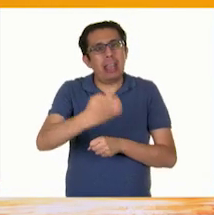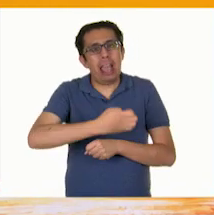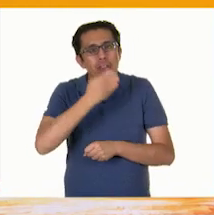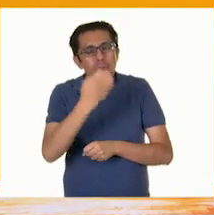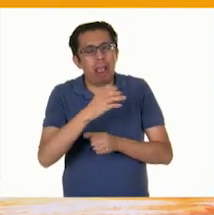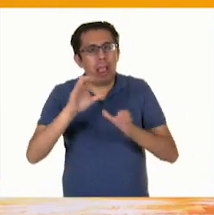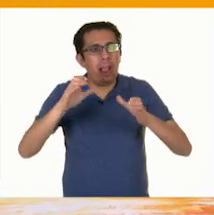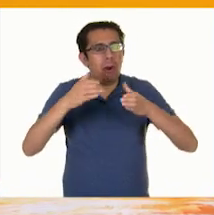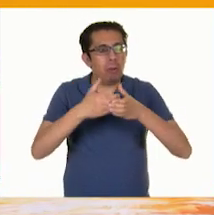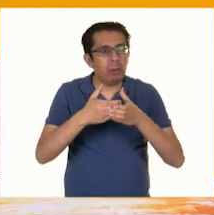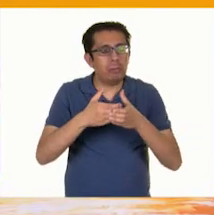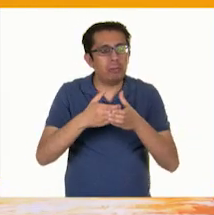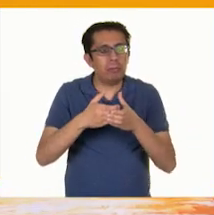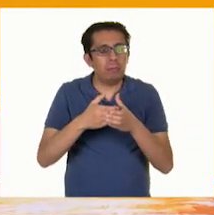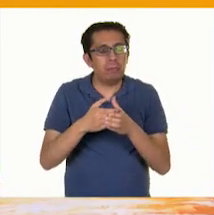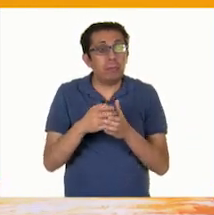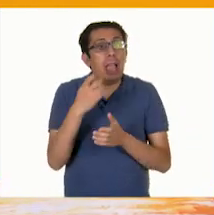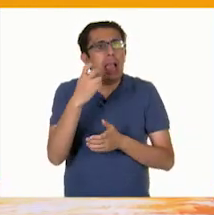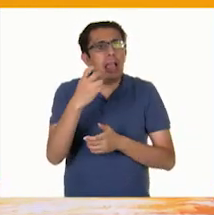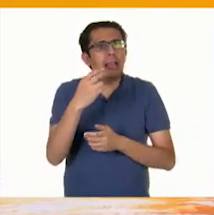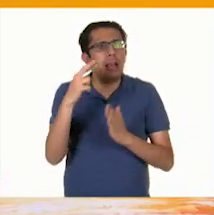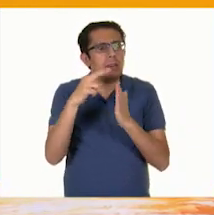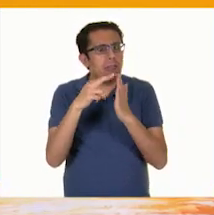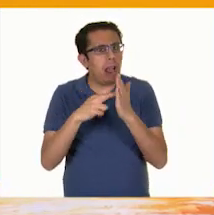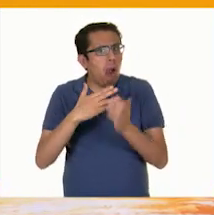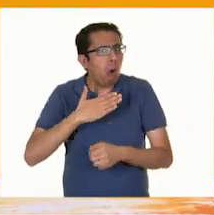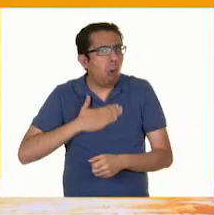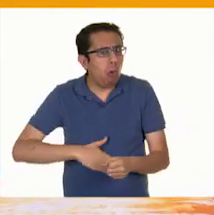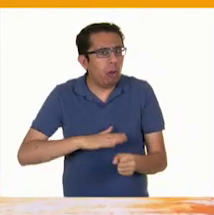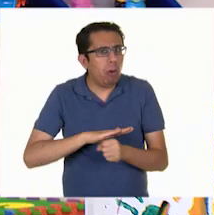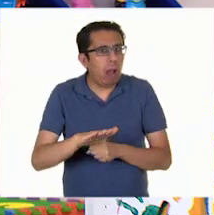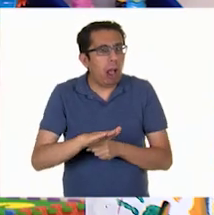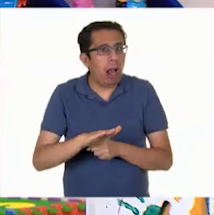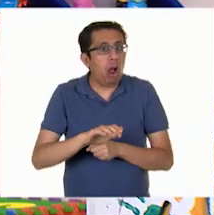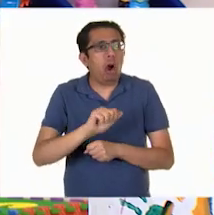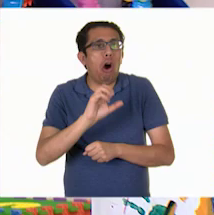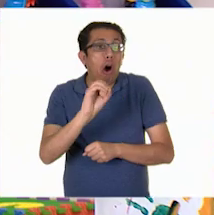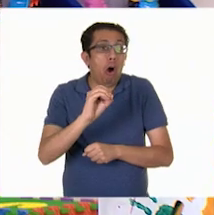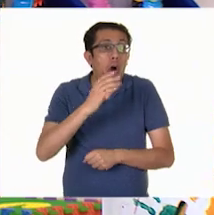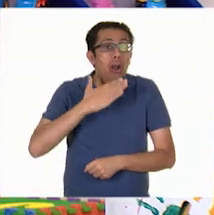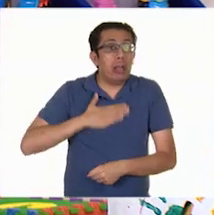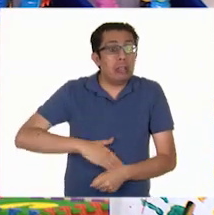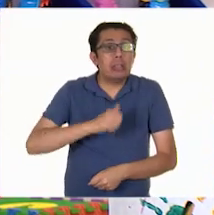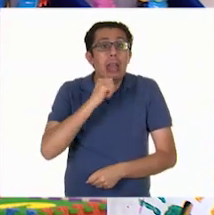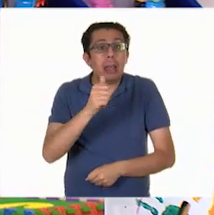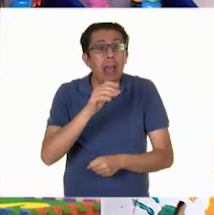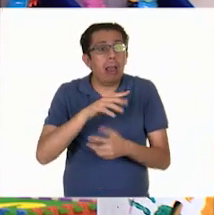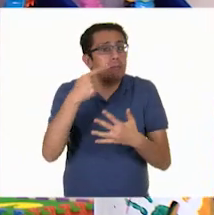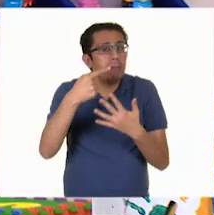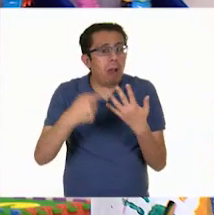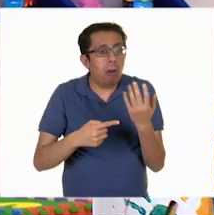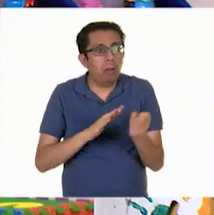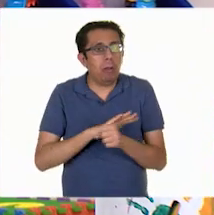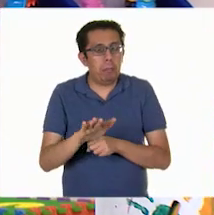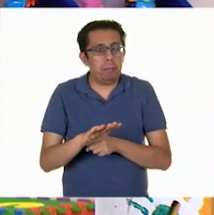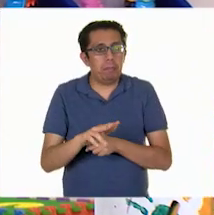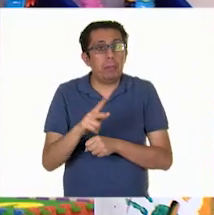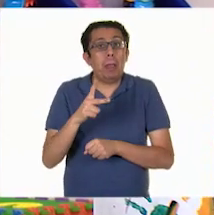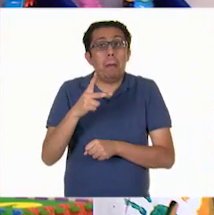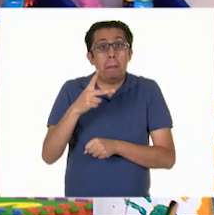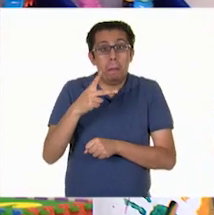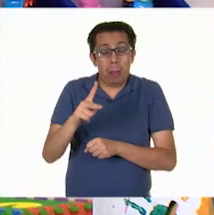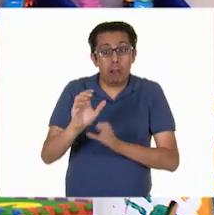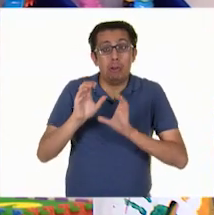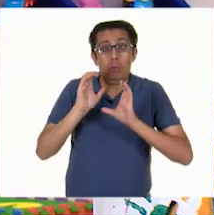comunidad. Sí, ¿cuáles son justas y cuáles son injustas? ¿Qué vas a hacer? Solo no hagas nada de lo que